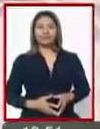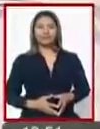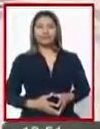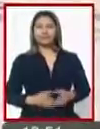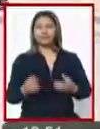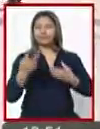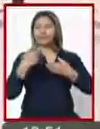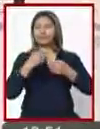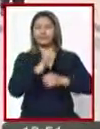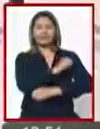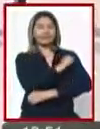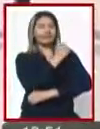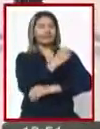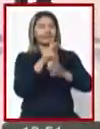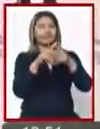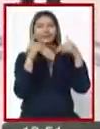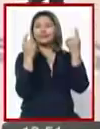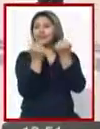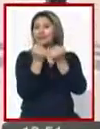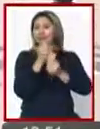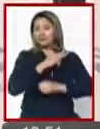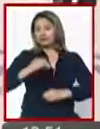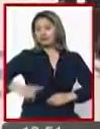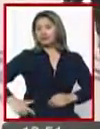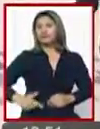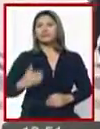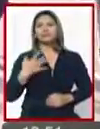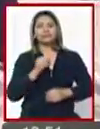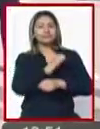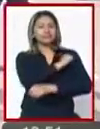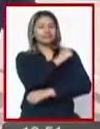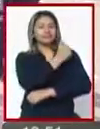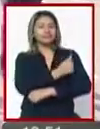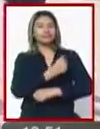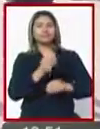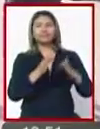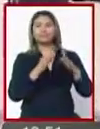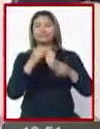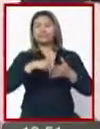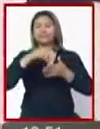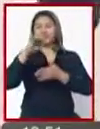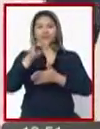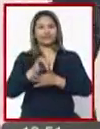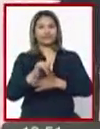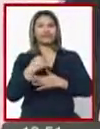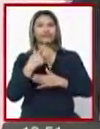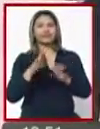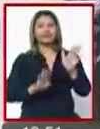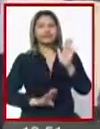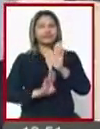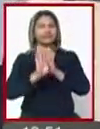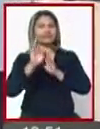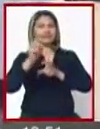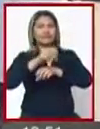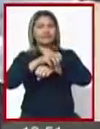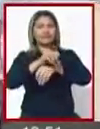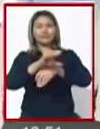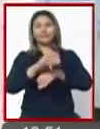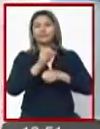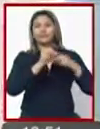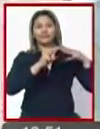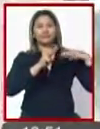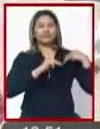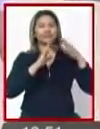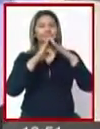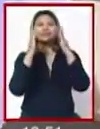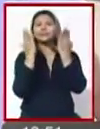Con la participación de autoridades departamentales, municipales, autoridades de la ciudad de la Villa Primero de Mayo, se llevó a cabo el desfile cívico, militar